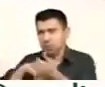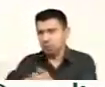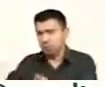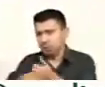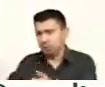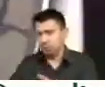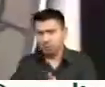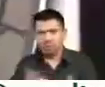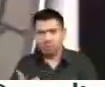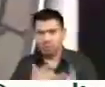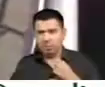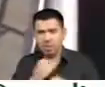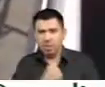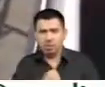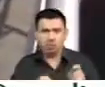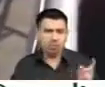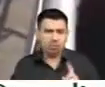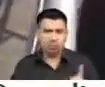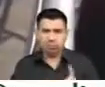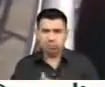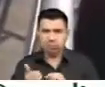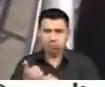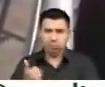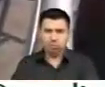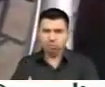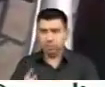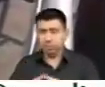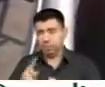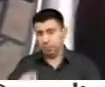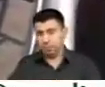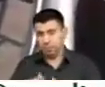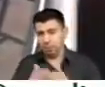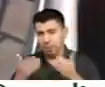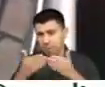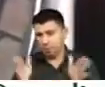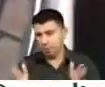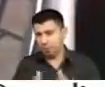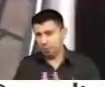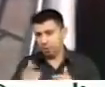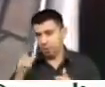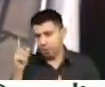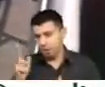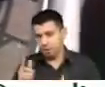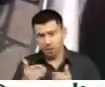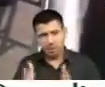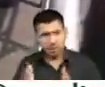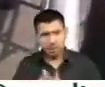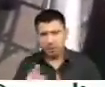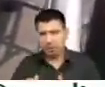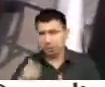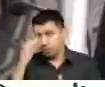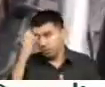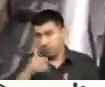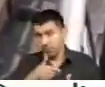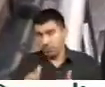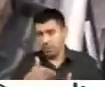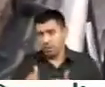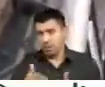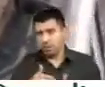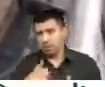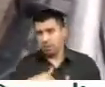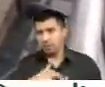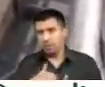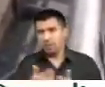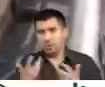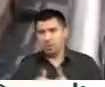siempre ha sido así por ser frontera, pero sí debe tener la frontera abierta porque los venezolanos necesitan venir aquí a hacer los gastos. Nosotros los empresarios, los que tenemos los